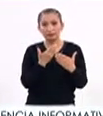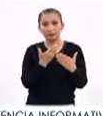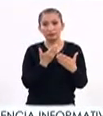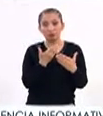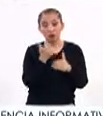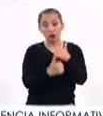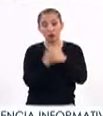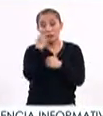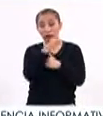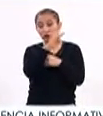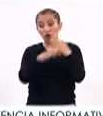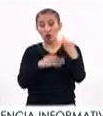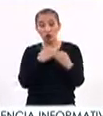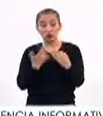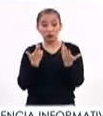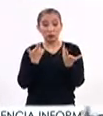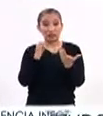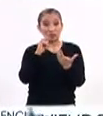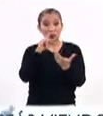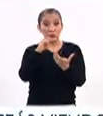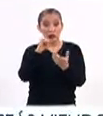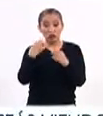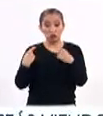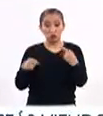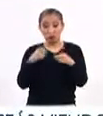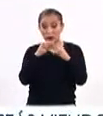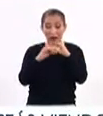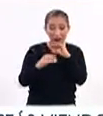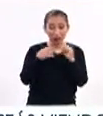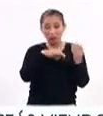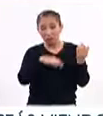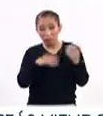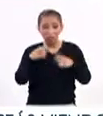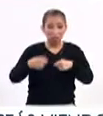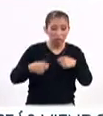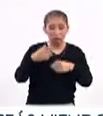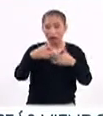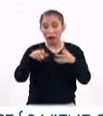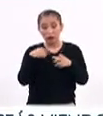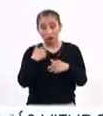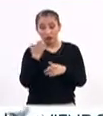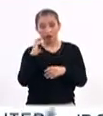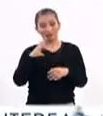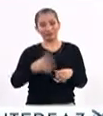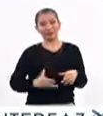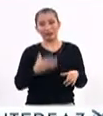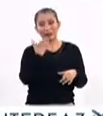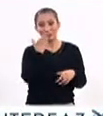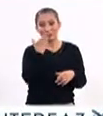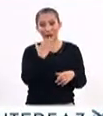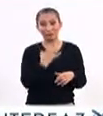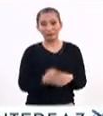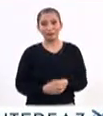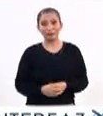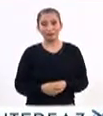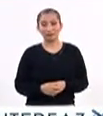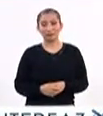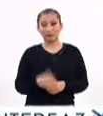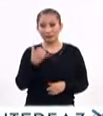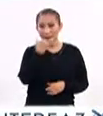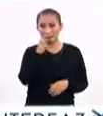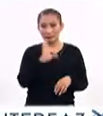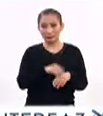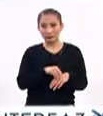fue un concurso para todos los instrumentos y yo creo que es una de las cosas de las cuales me siento más orgulloso ahorita. Claro. Si nos